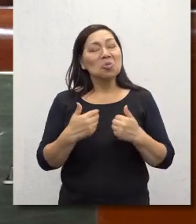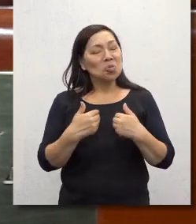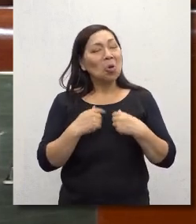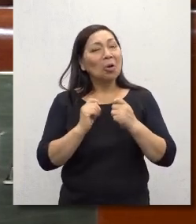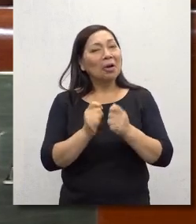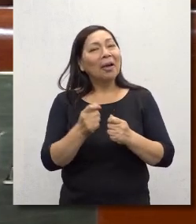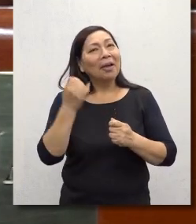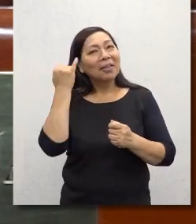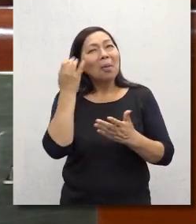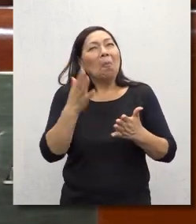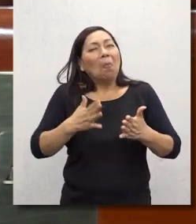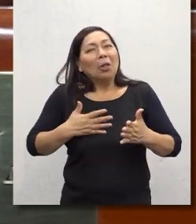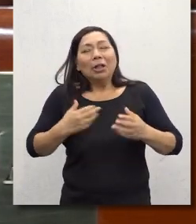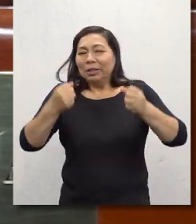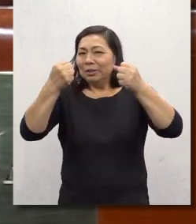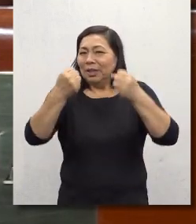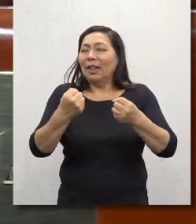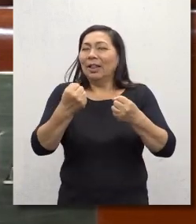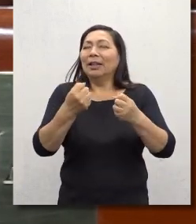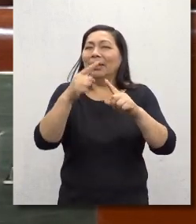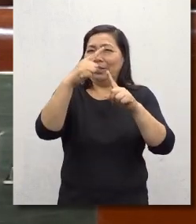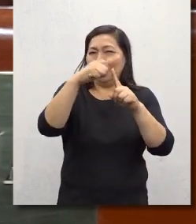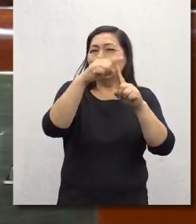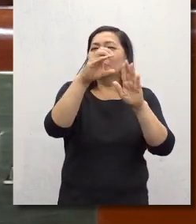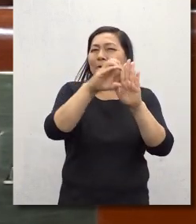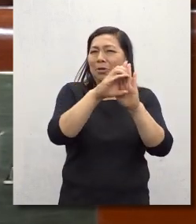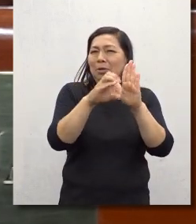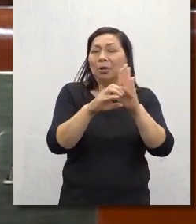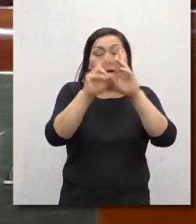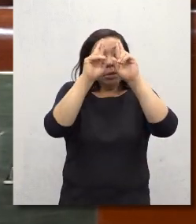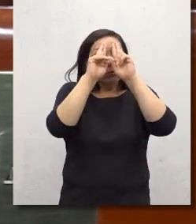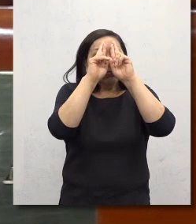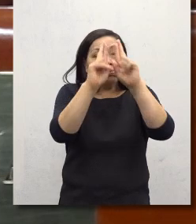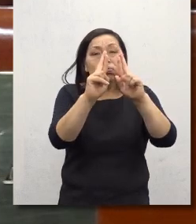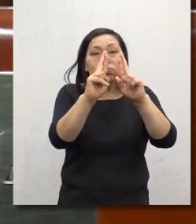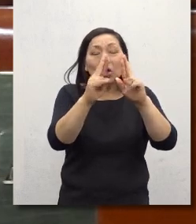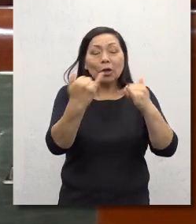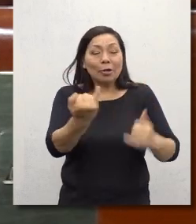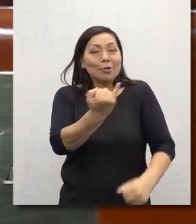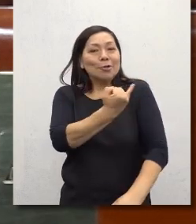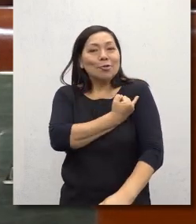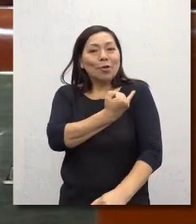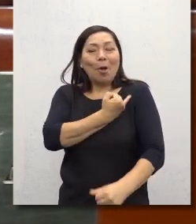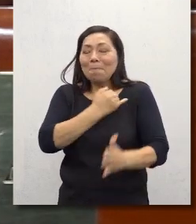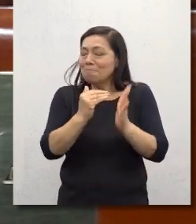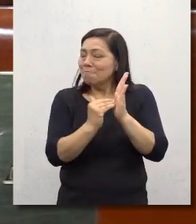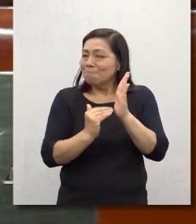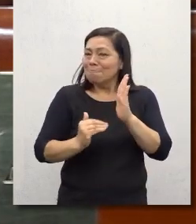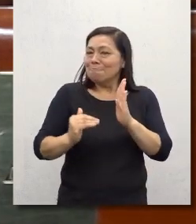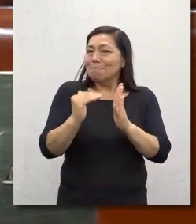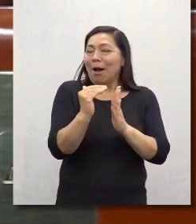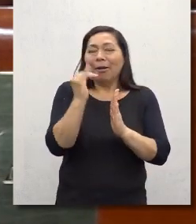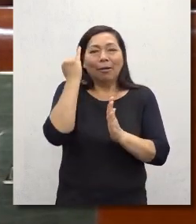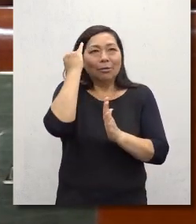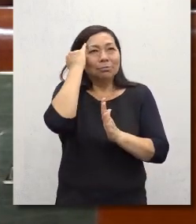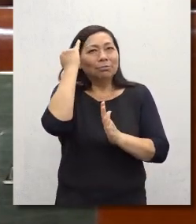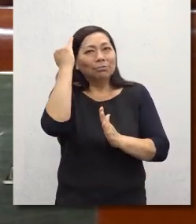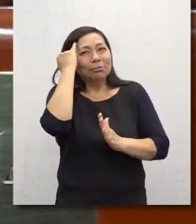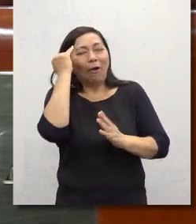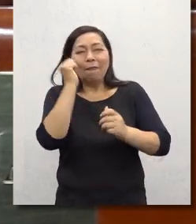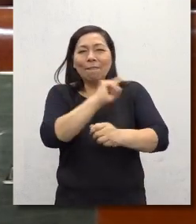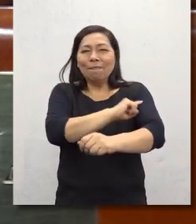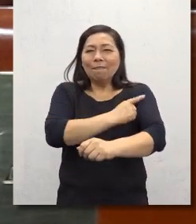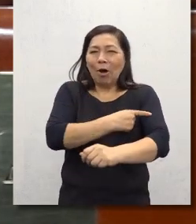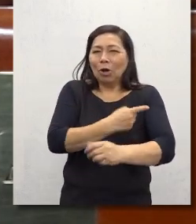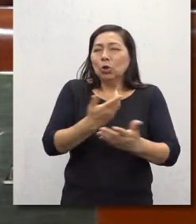entregado en la idea de empoderar al tribunal, de hacerlo respetable o más respetable, en la idea de